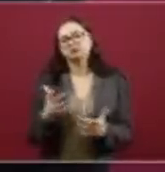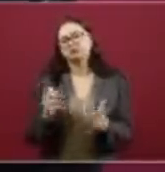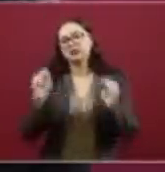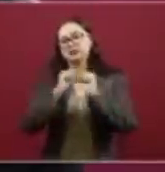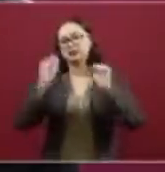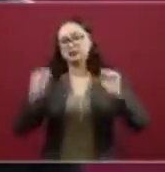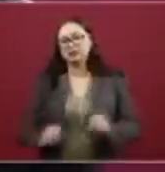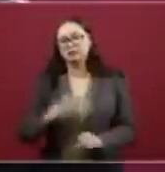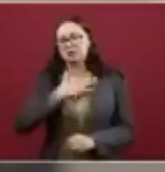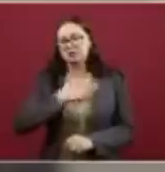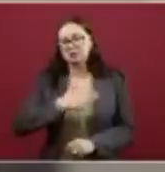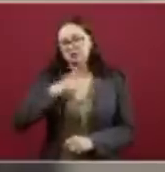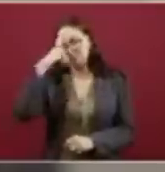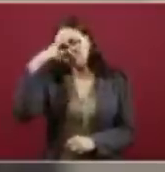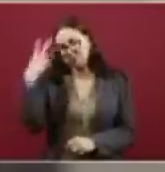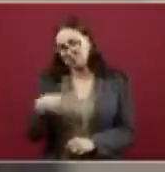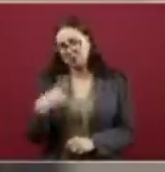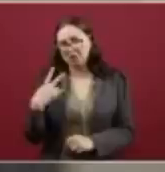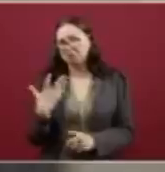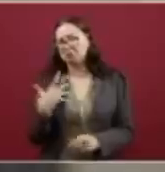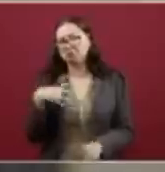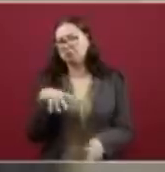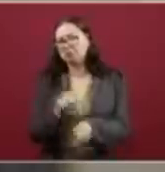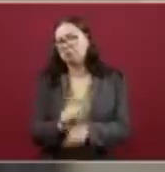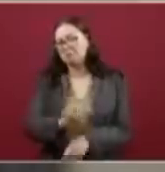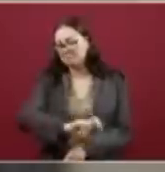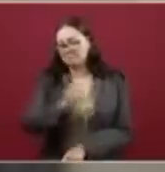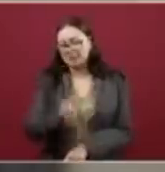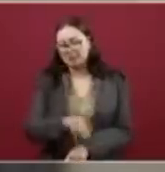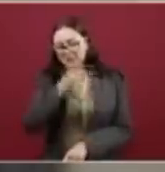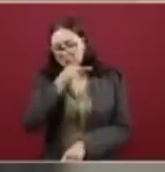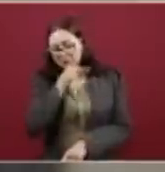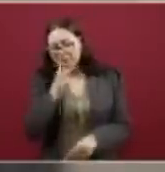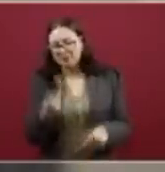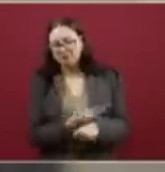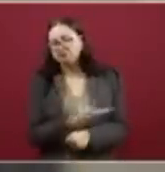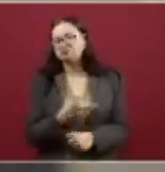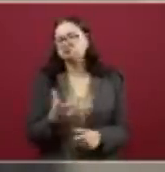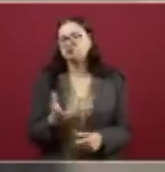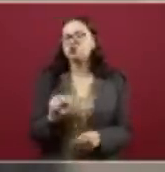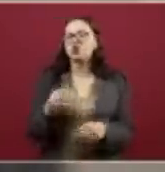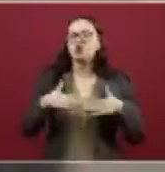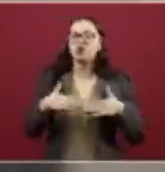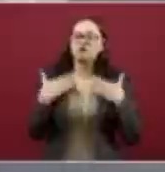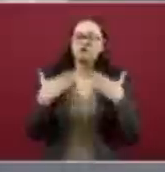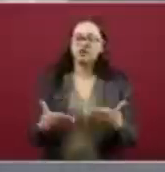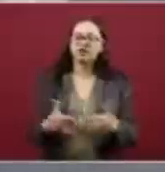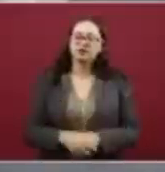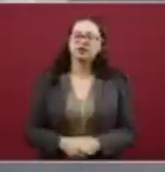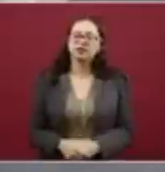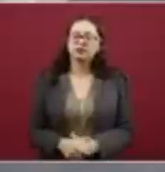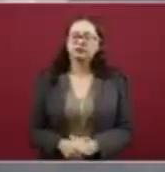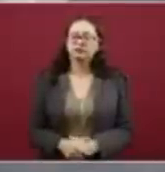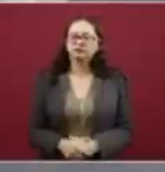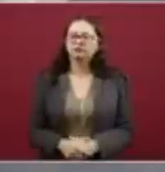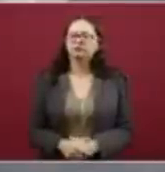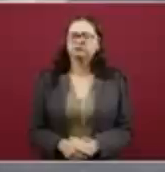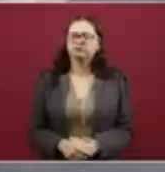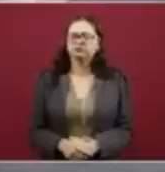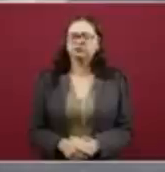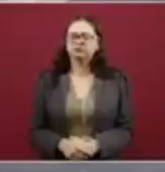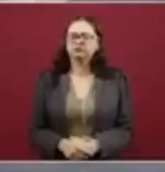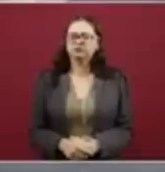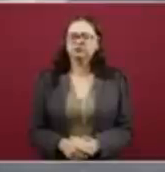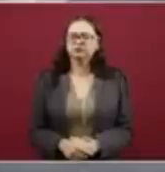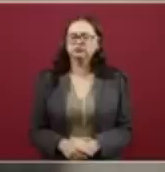mexicano en relación a llegar a la verdad sobre lo que le sucedió a su papá. Le queremos preguntar qué dice a esto de lo